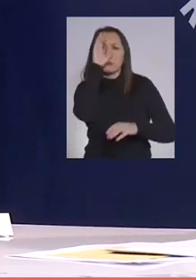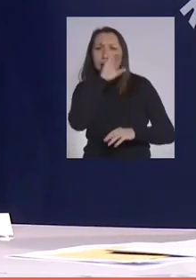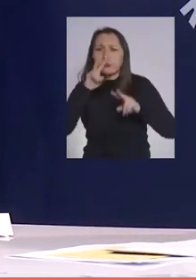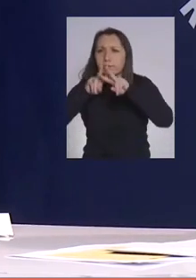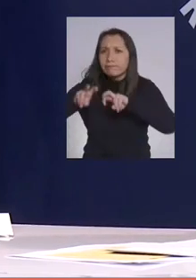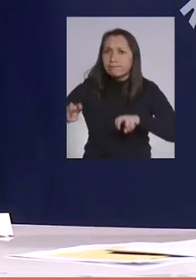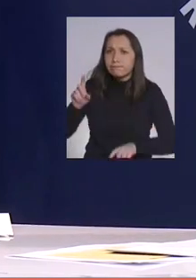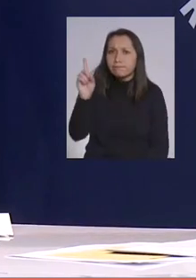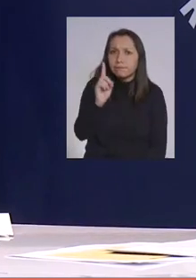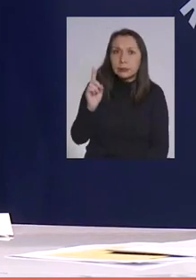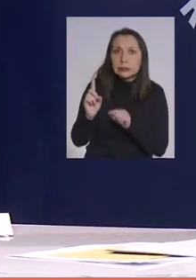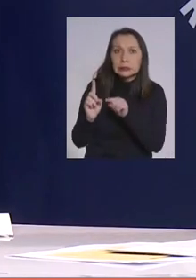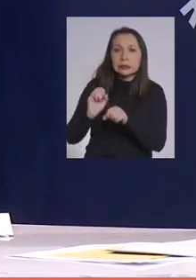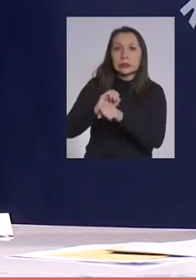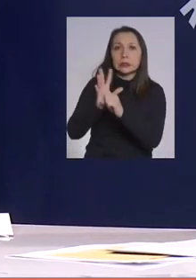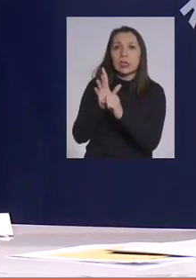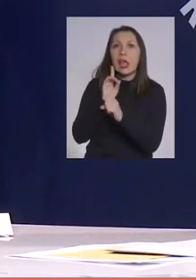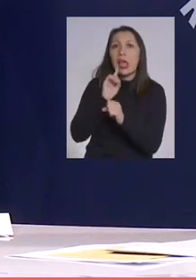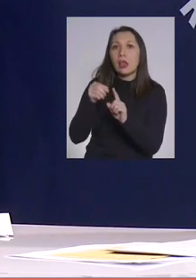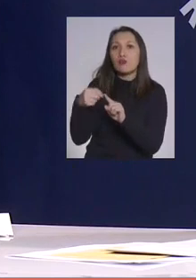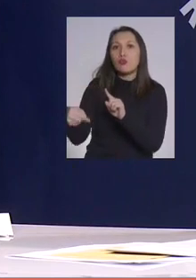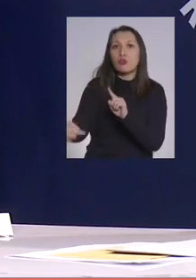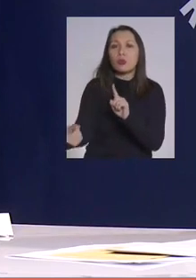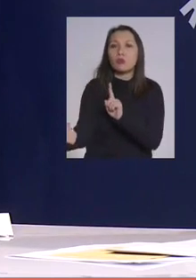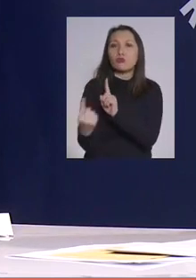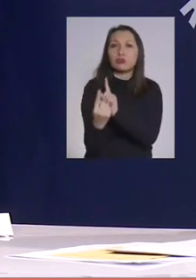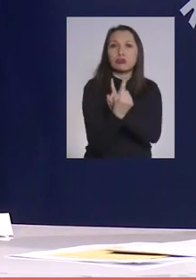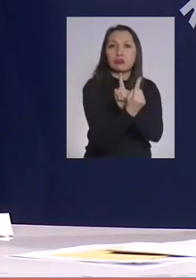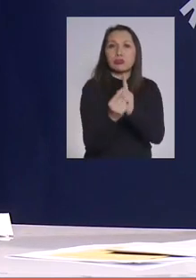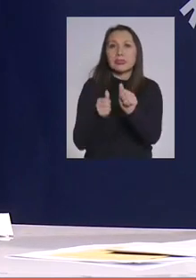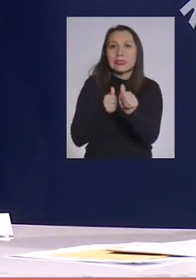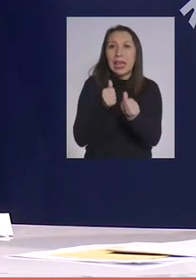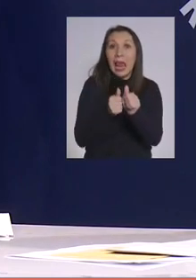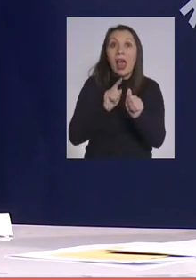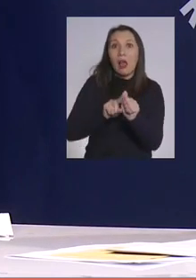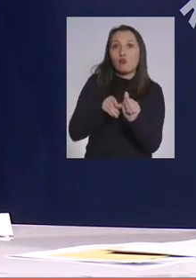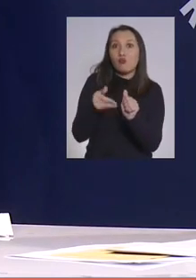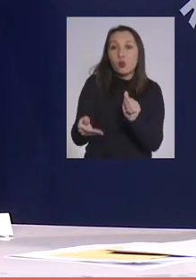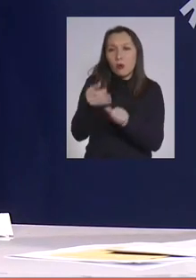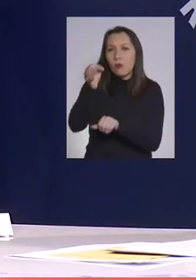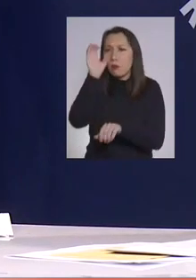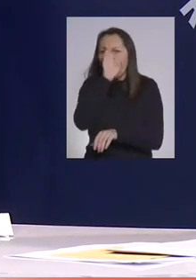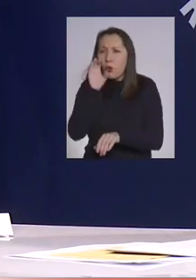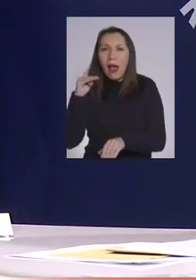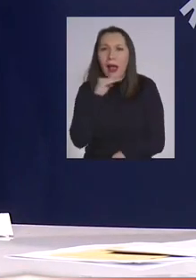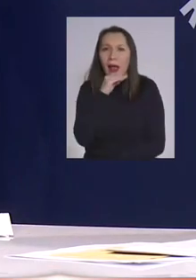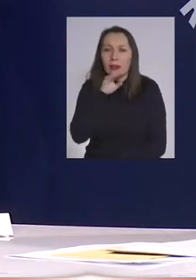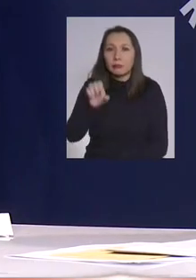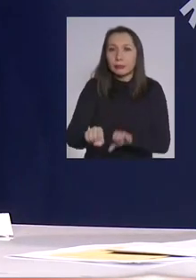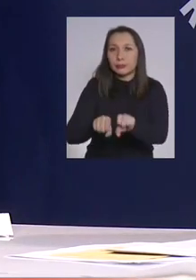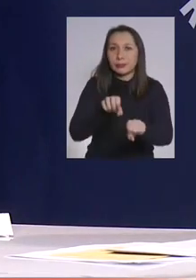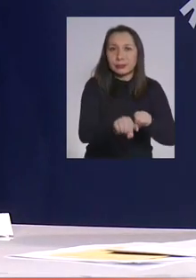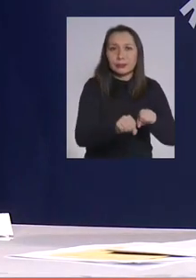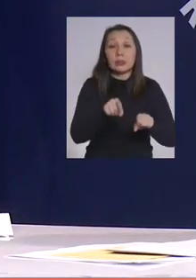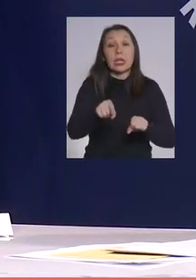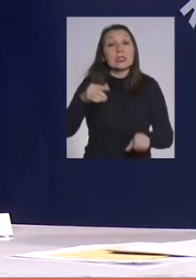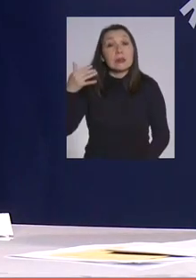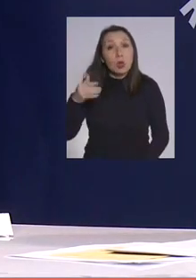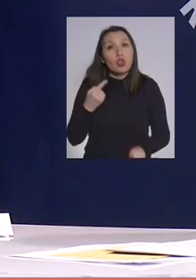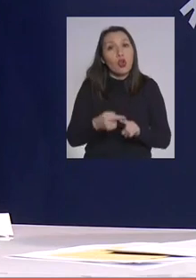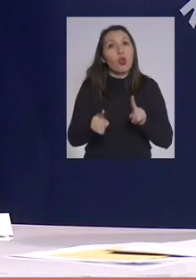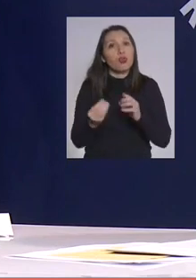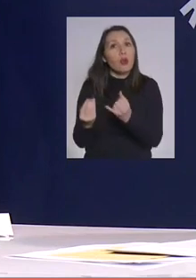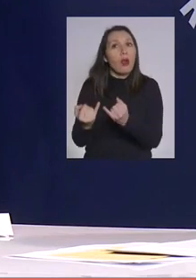y también los casos que vienen de contactos estrechos esto esto también es importante otro